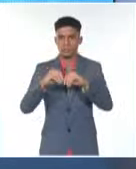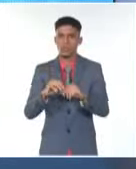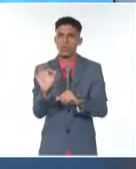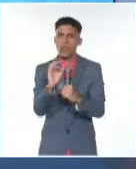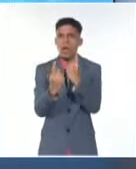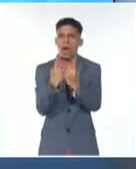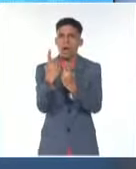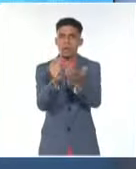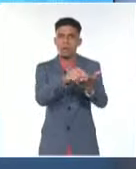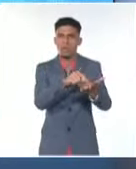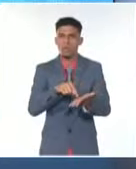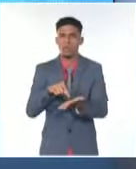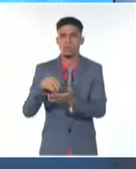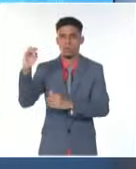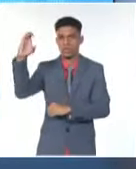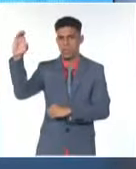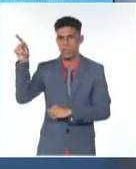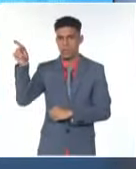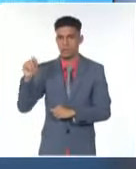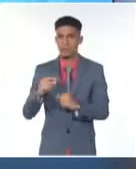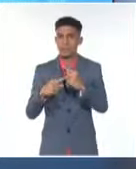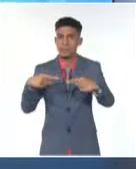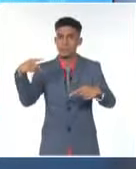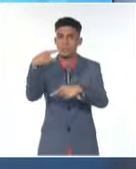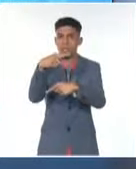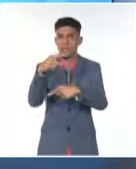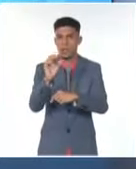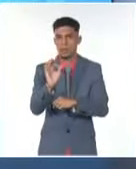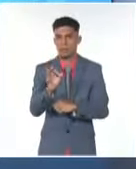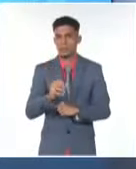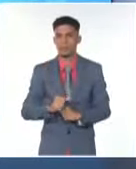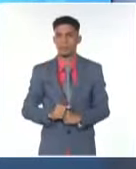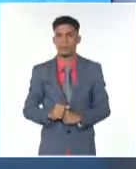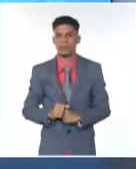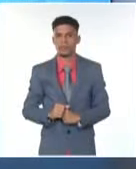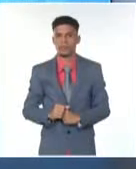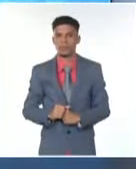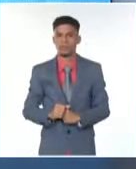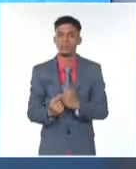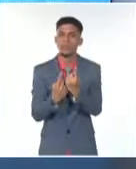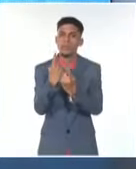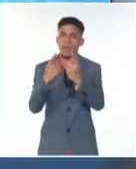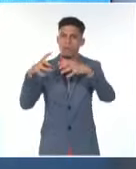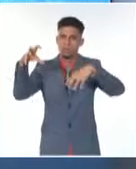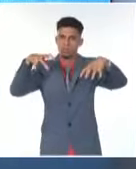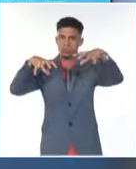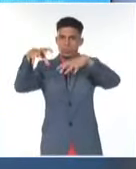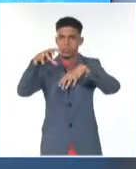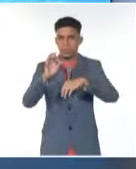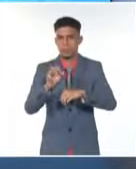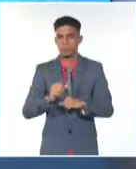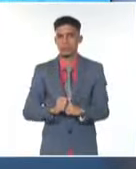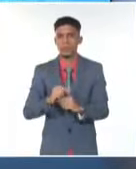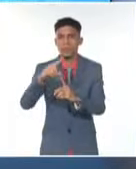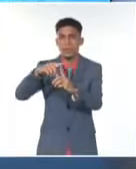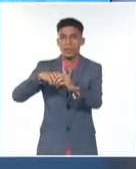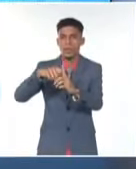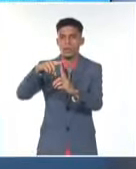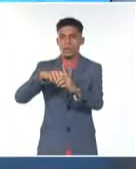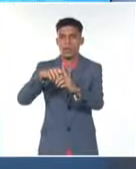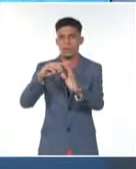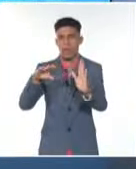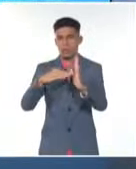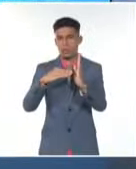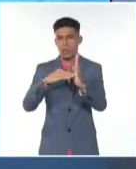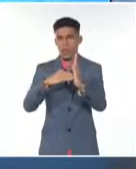algunas localidades de la región occidental principalmente en el extremo más occidental con aislados chacos y lluvias las temperaturas máximas en la tarde